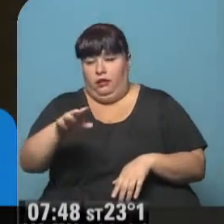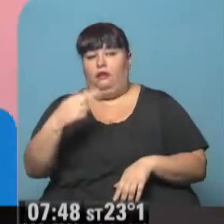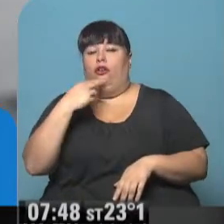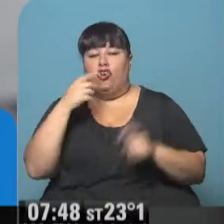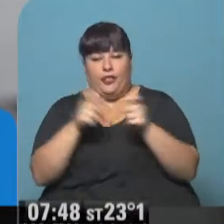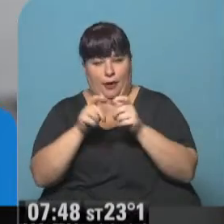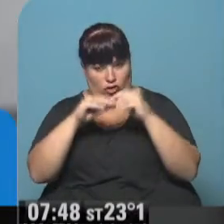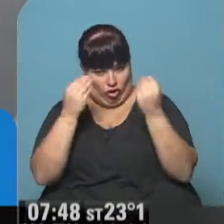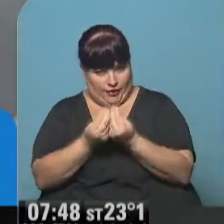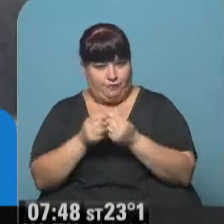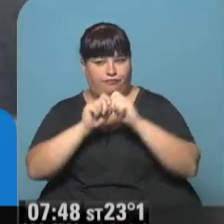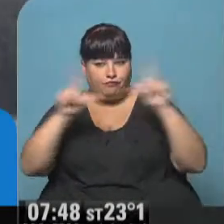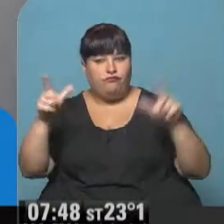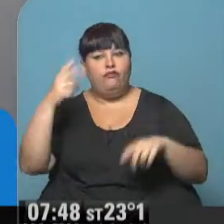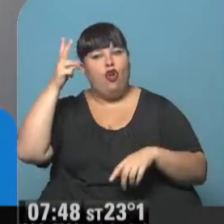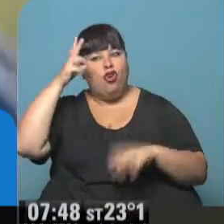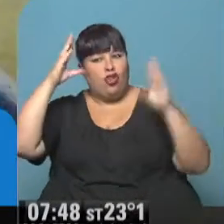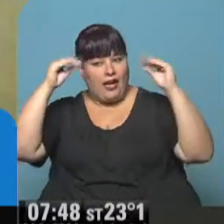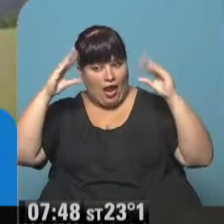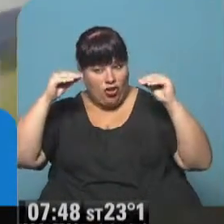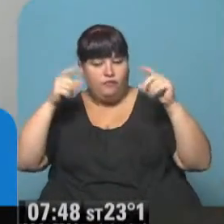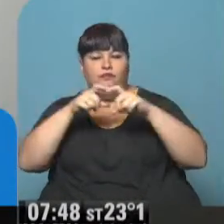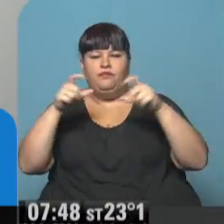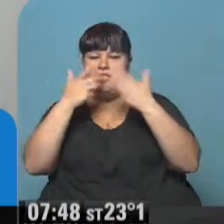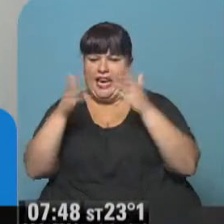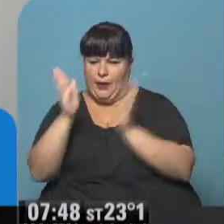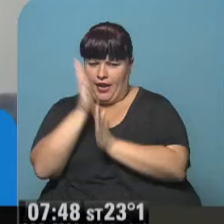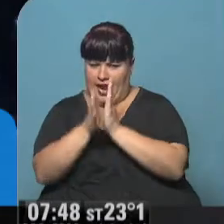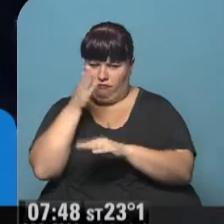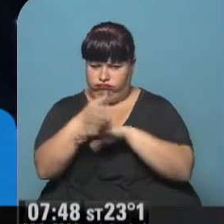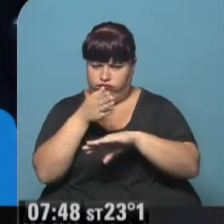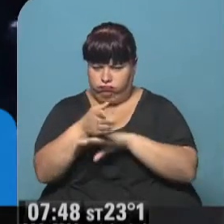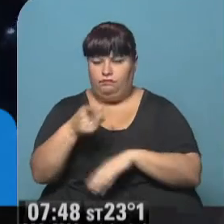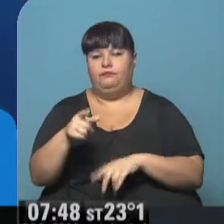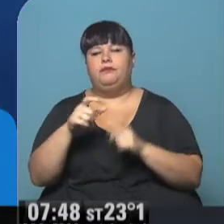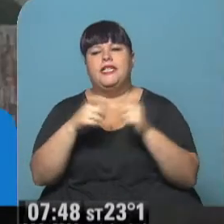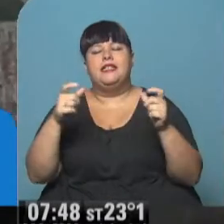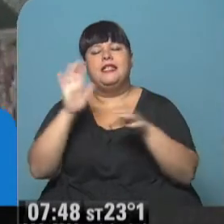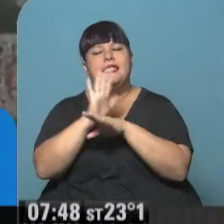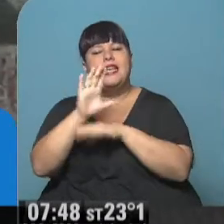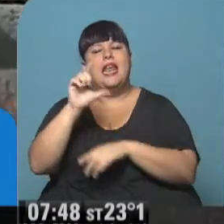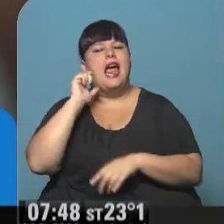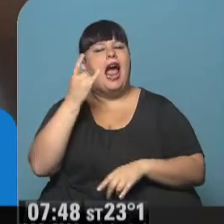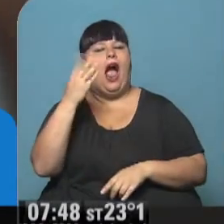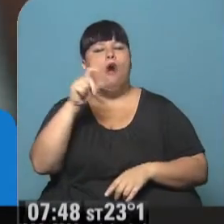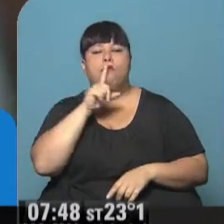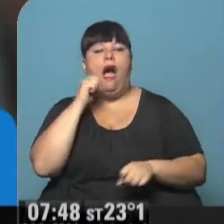11 películas, se van a proyectar a las 20 horas con entrada libre y gratuita en el Cine Gaumont hasta el 20 de diciembre.